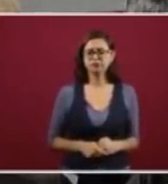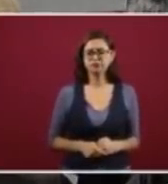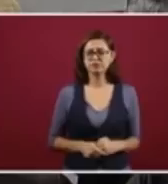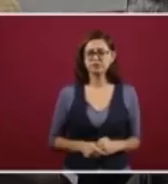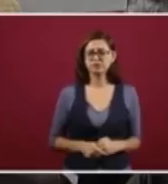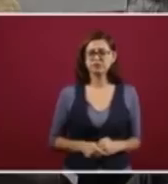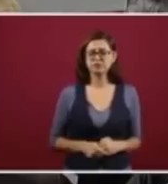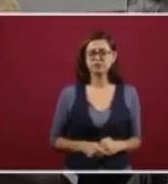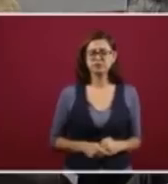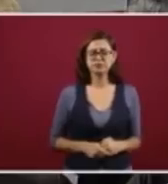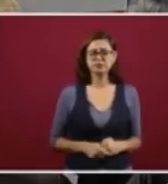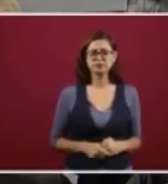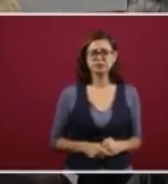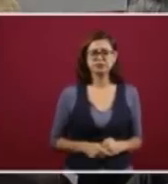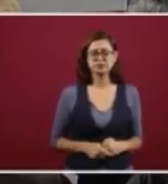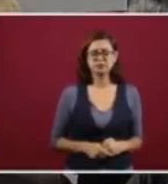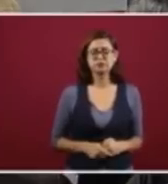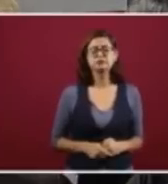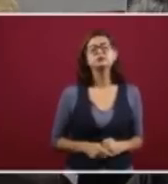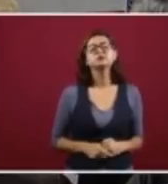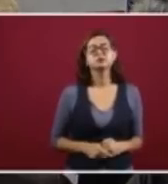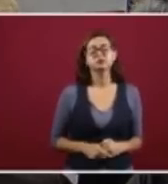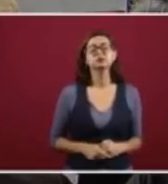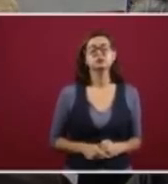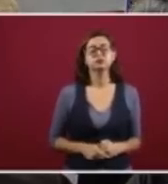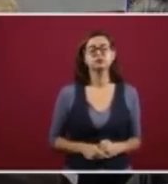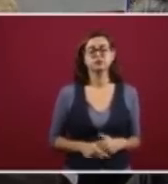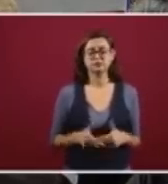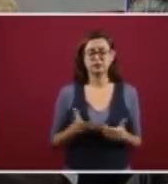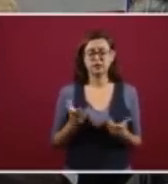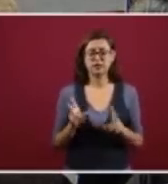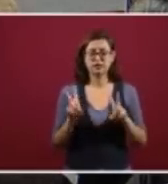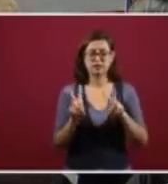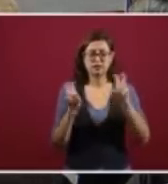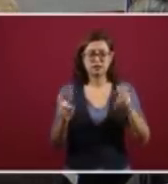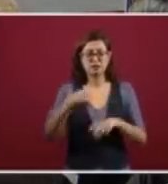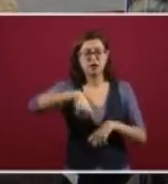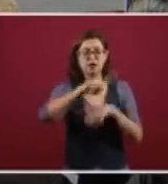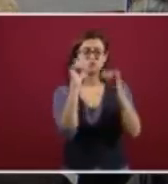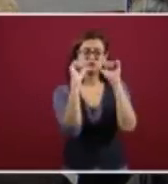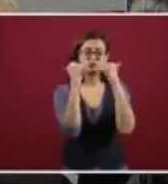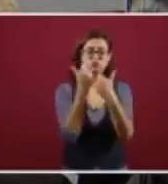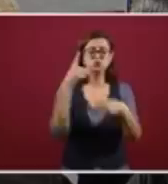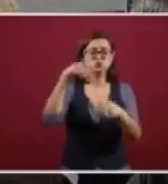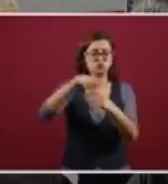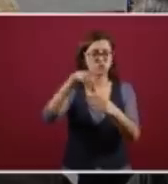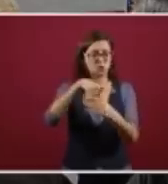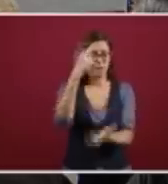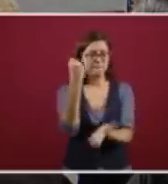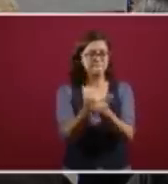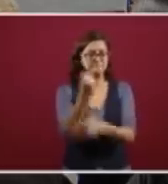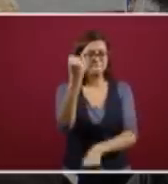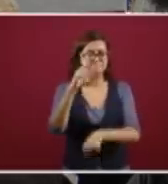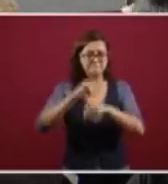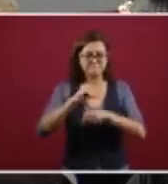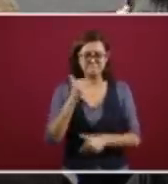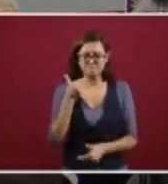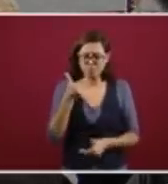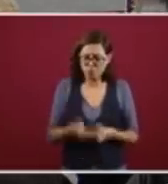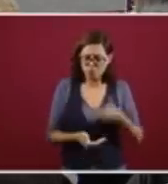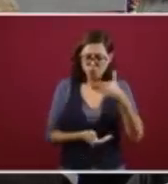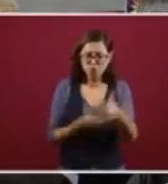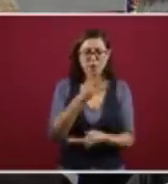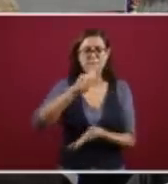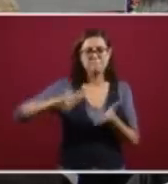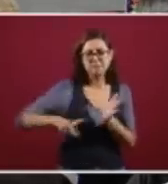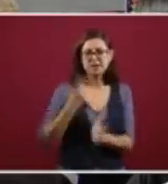Sí, hay un proceso muy específico para lo que se llaman donatarias autorizadas. Es un proceso que se va